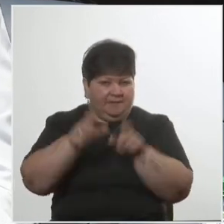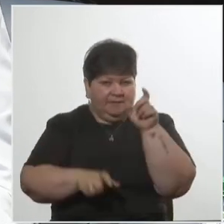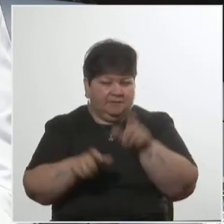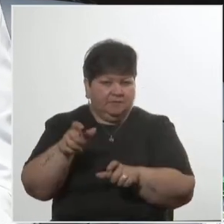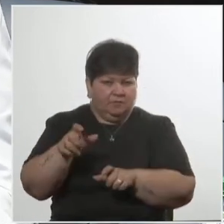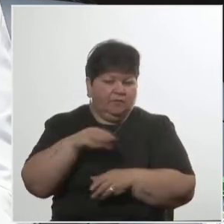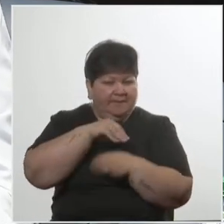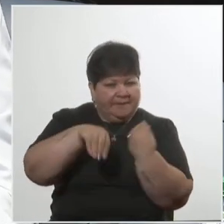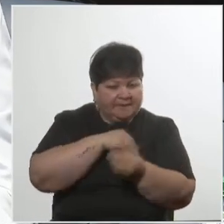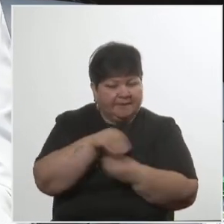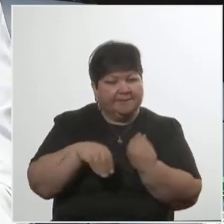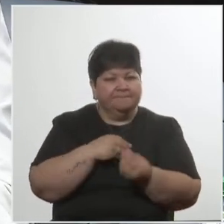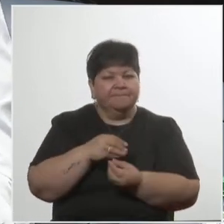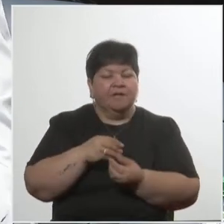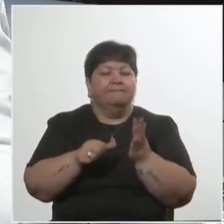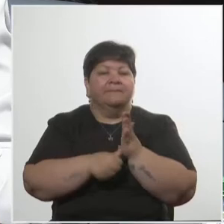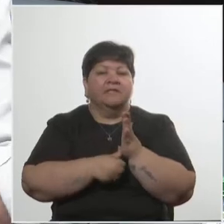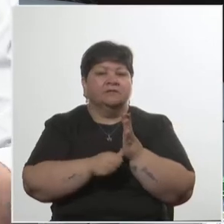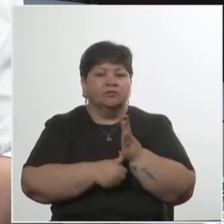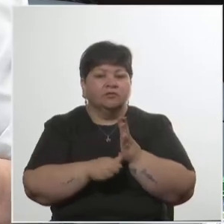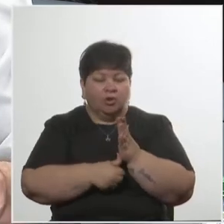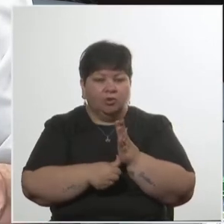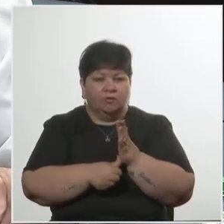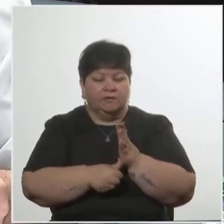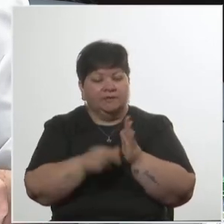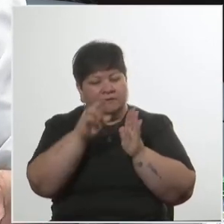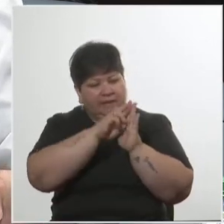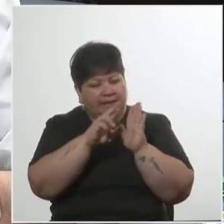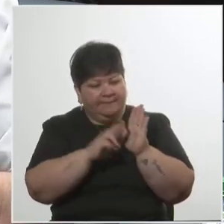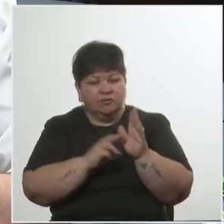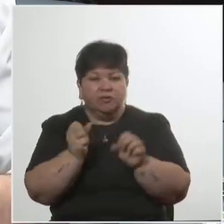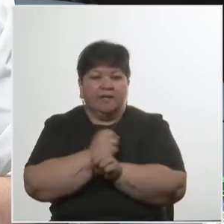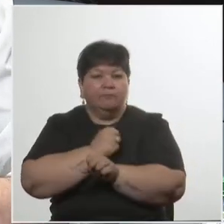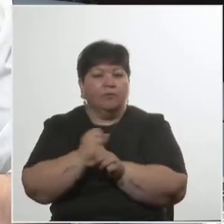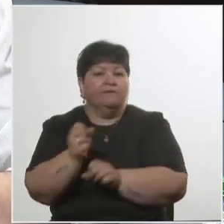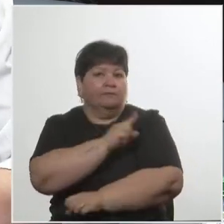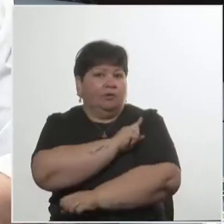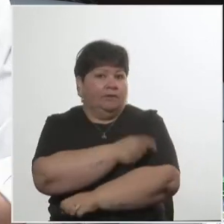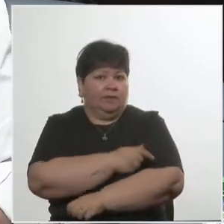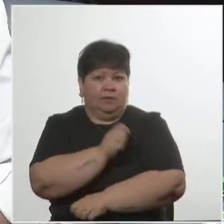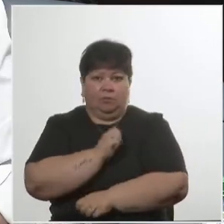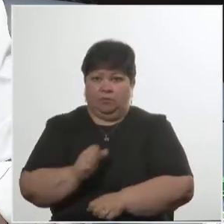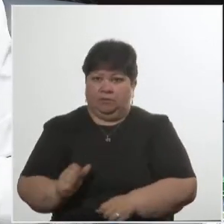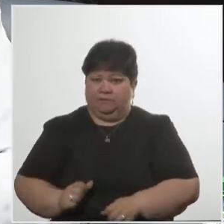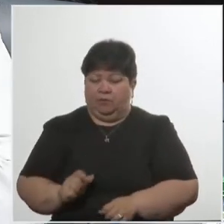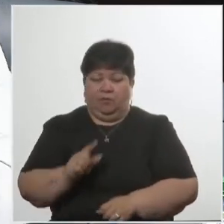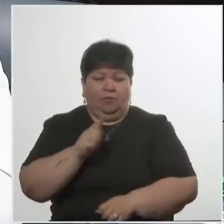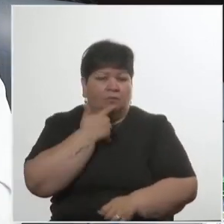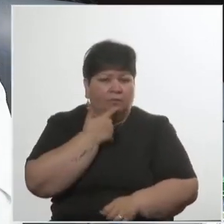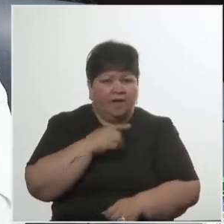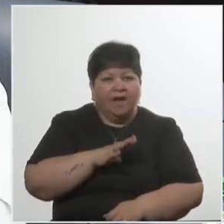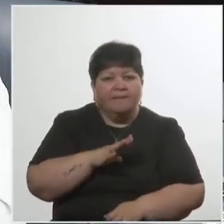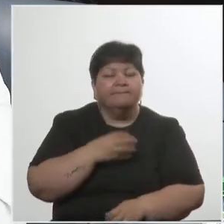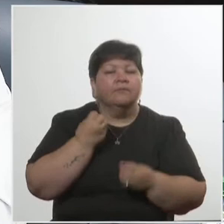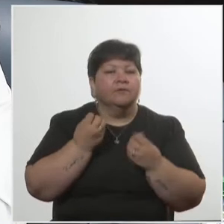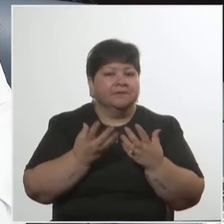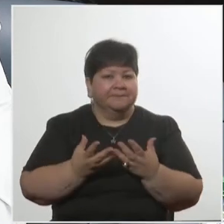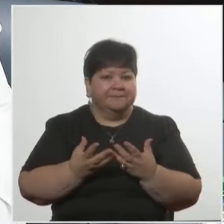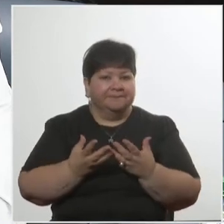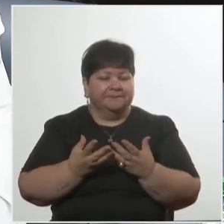y una pensión reparatoria que se determinará por la reglamentación que apruebe el por ejecutivo tenemos dudas porque